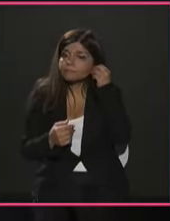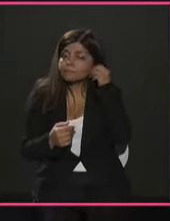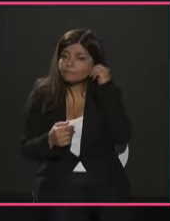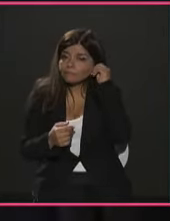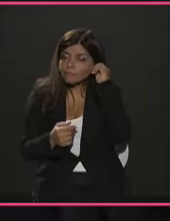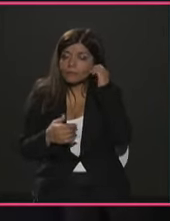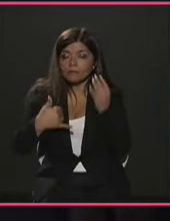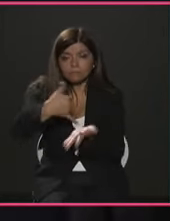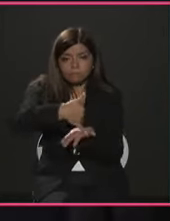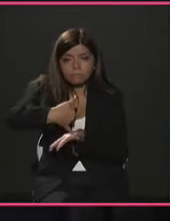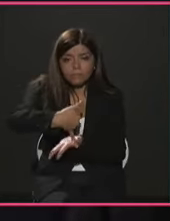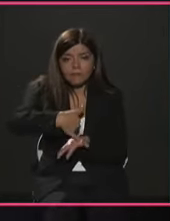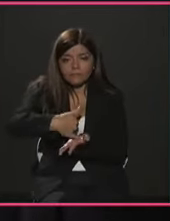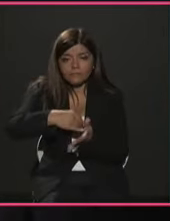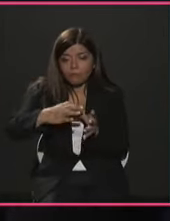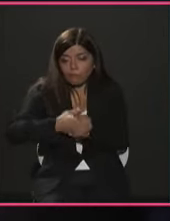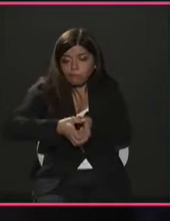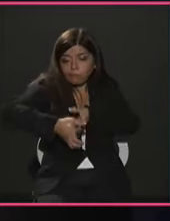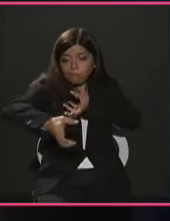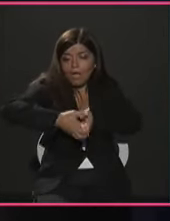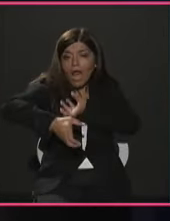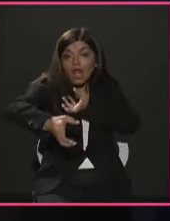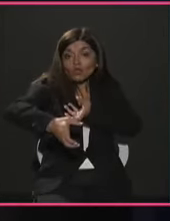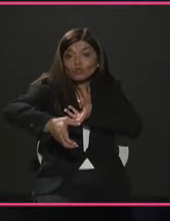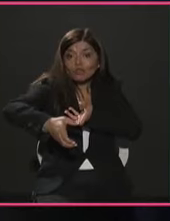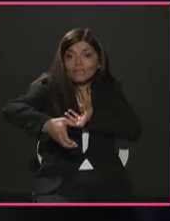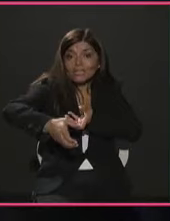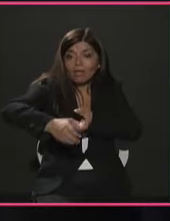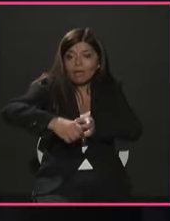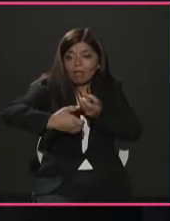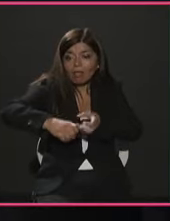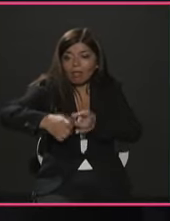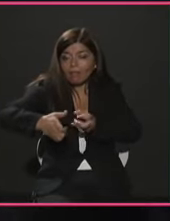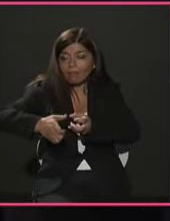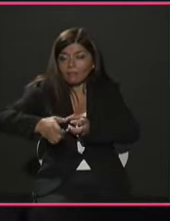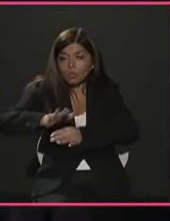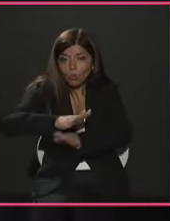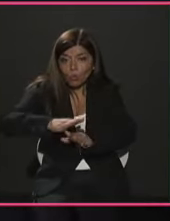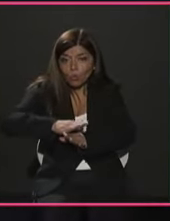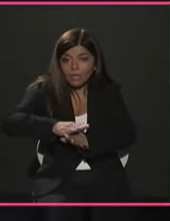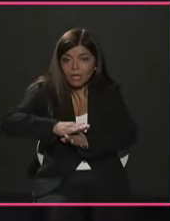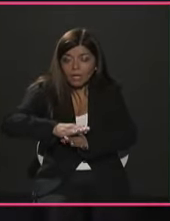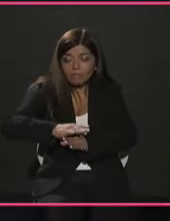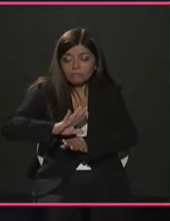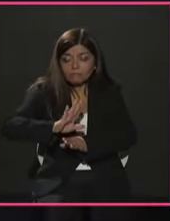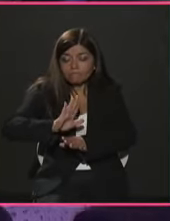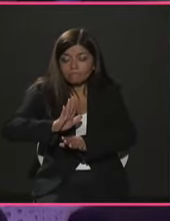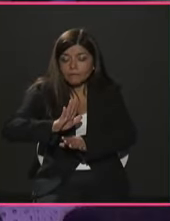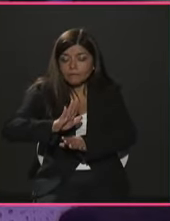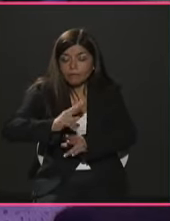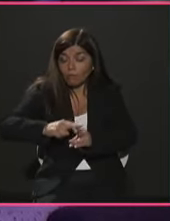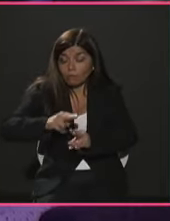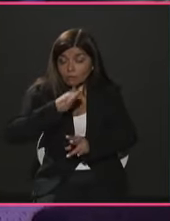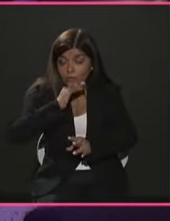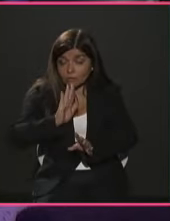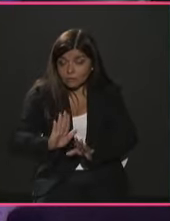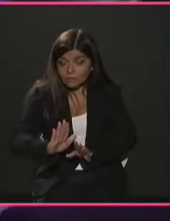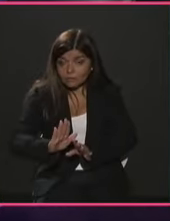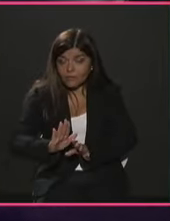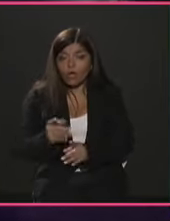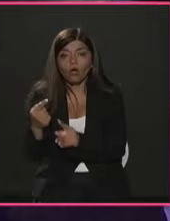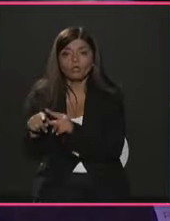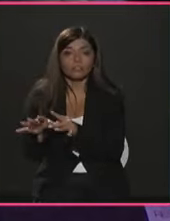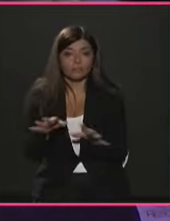en en las tuberías que no se toma en cuenta la infraestructura también hay otro